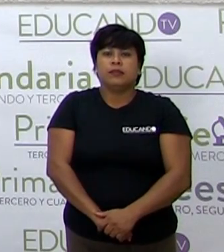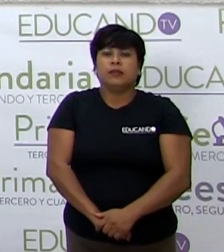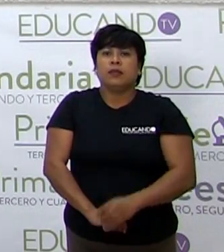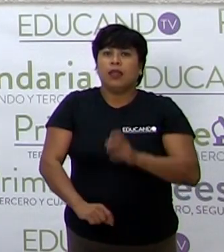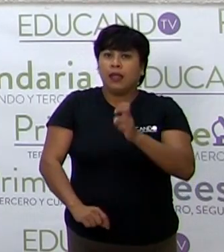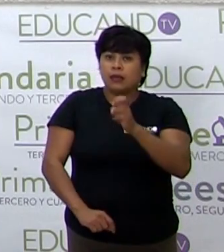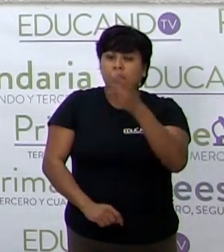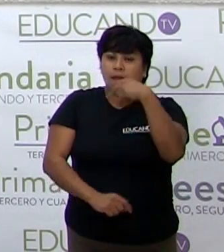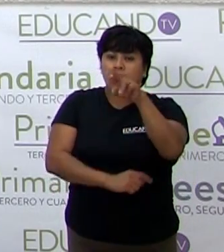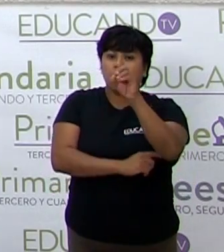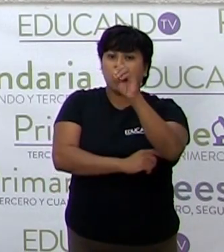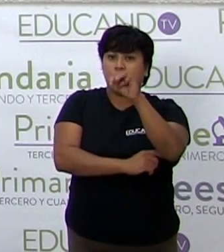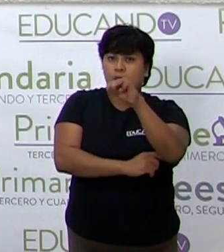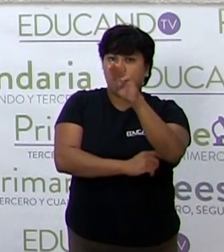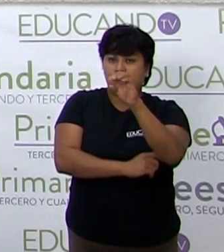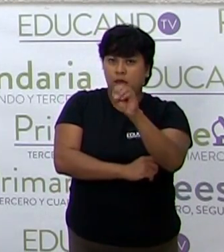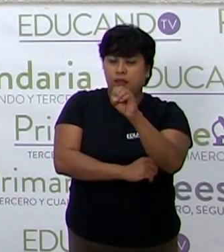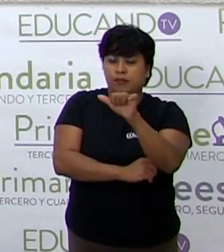rombo.